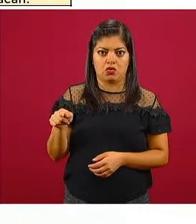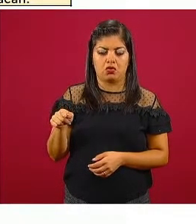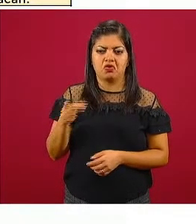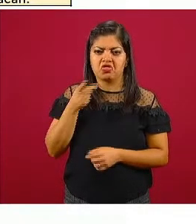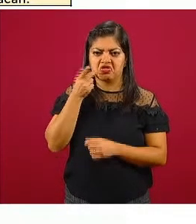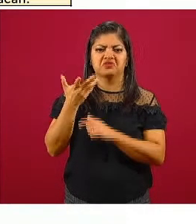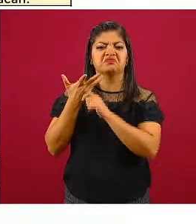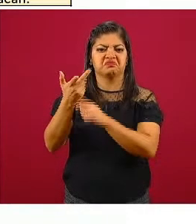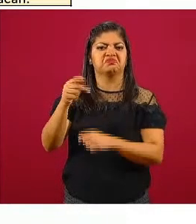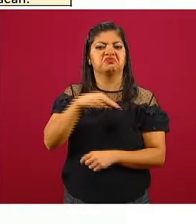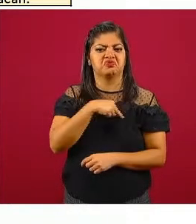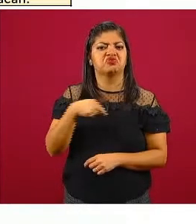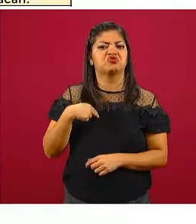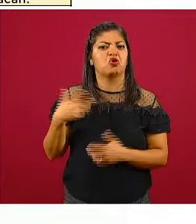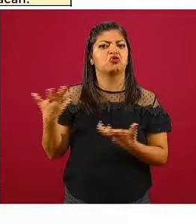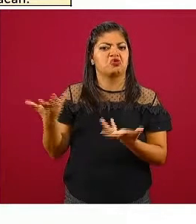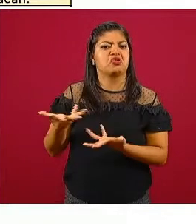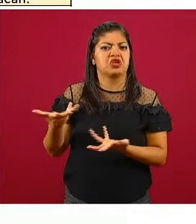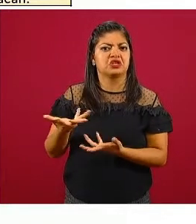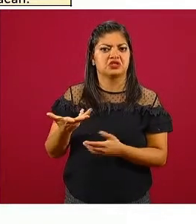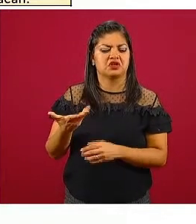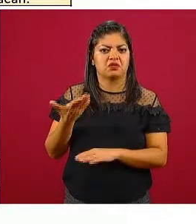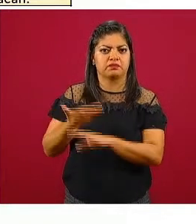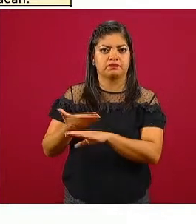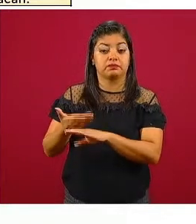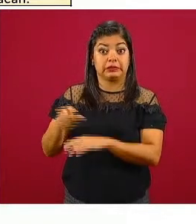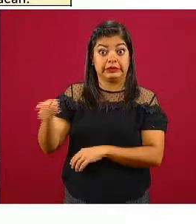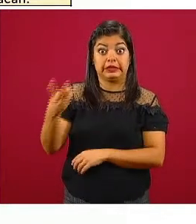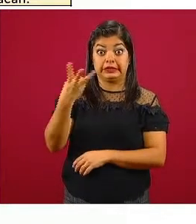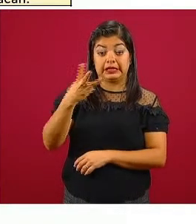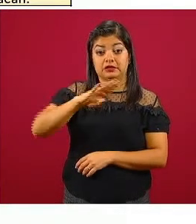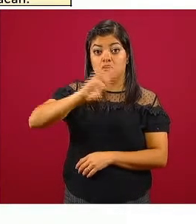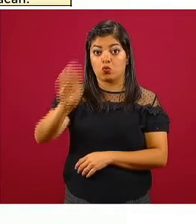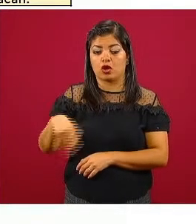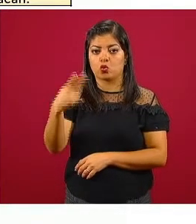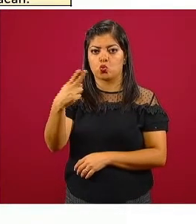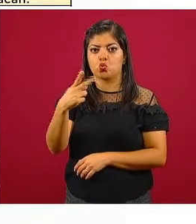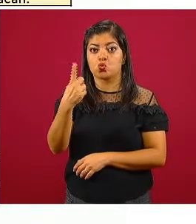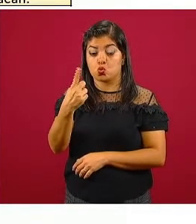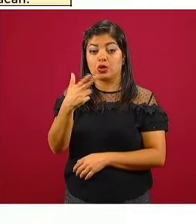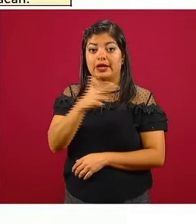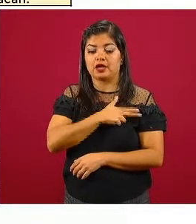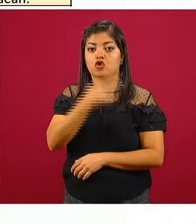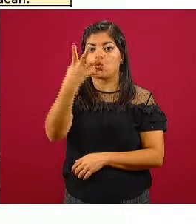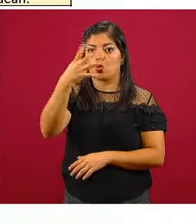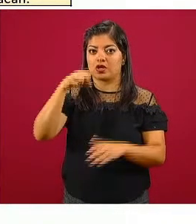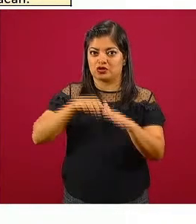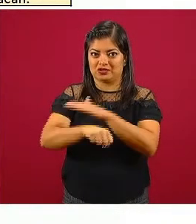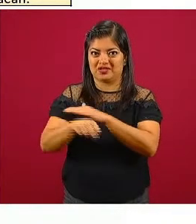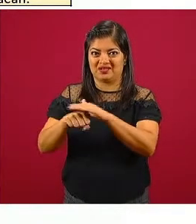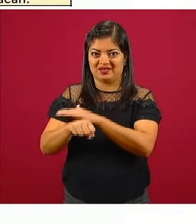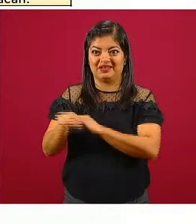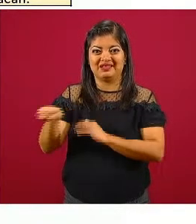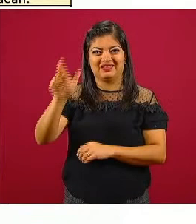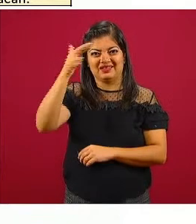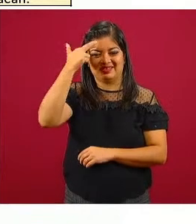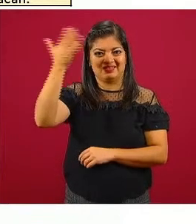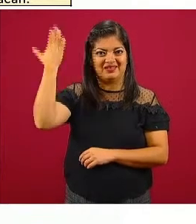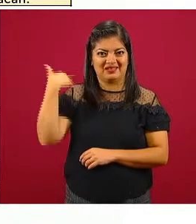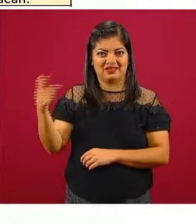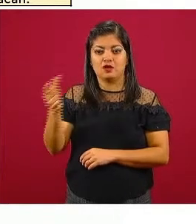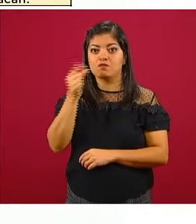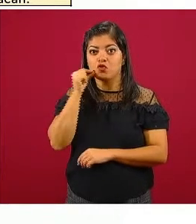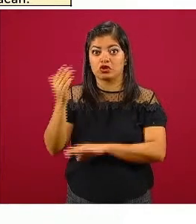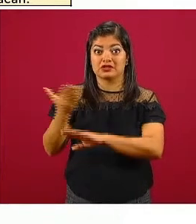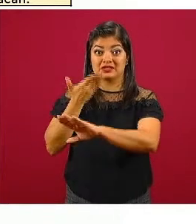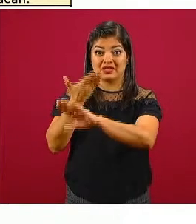hicieron, pero ahí hubo 3 muertos y un herido y 4 secuestrados. Pero este ataque que se realizó a la policía